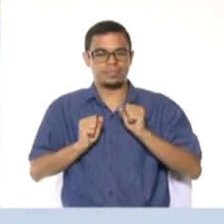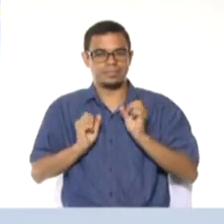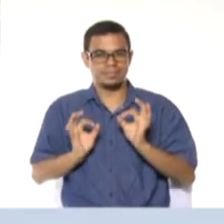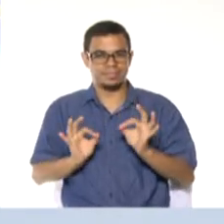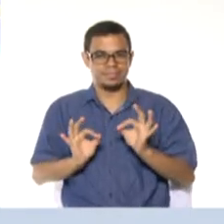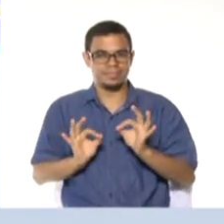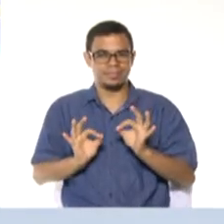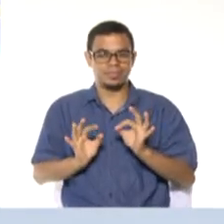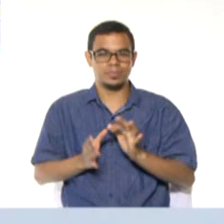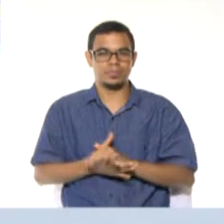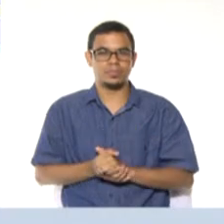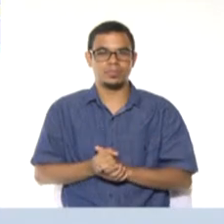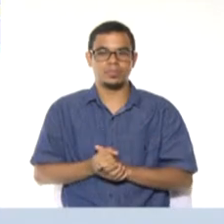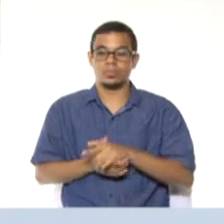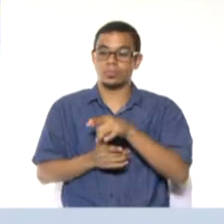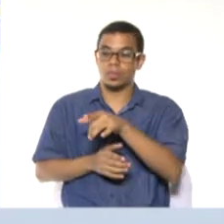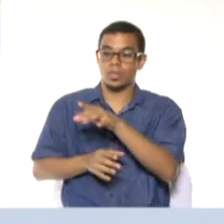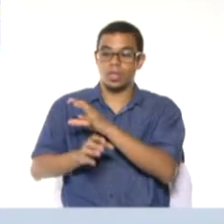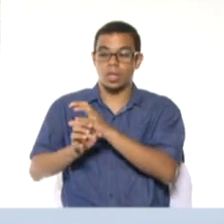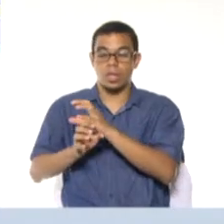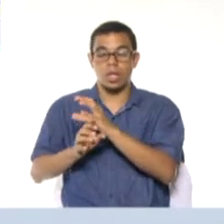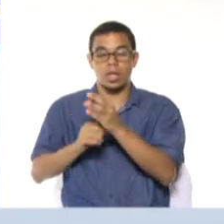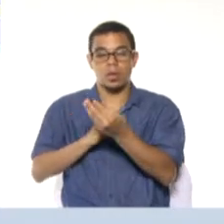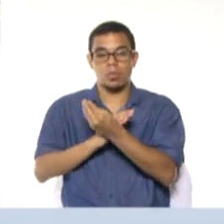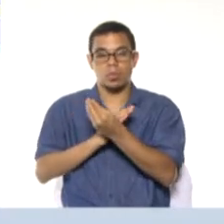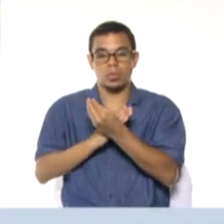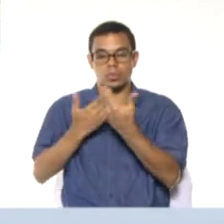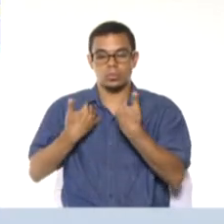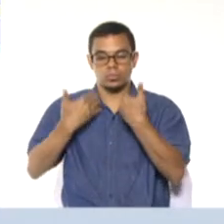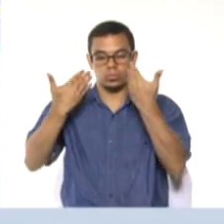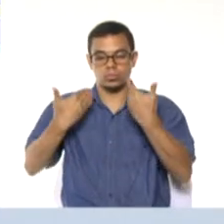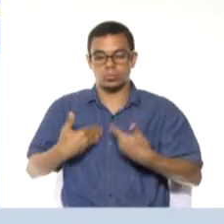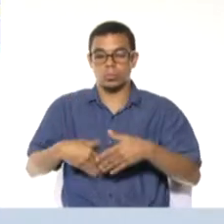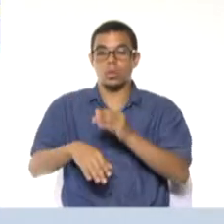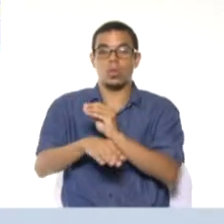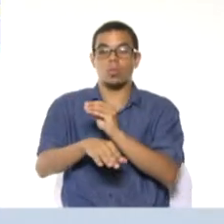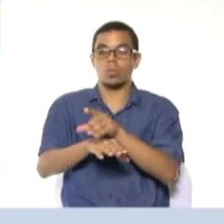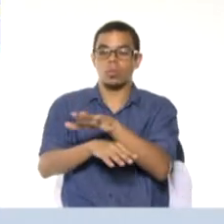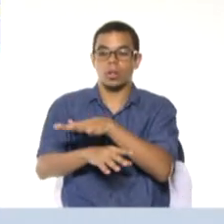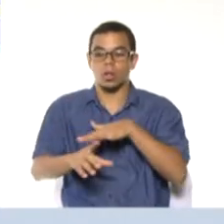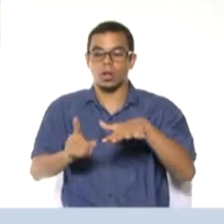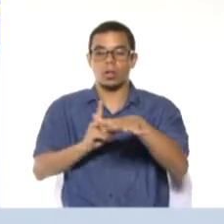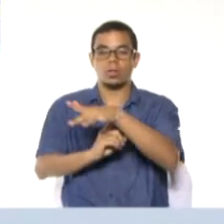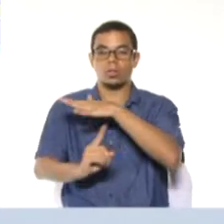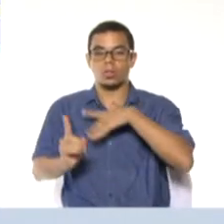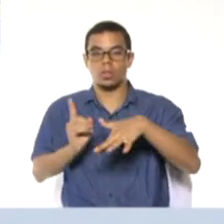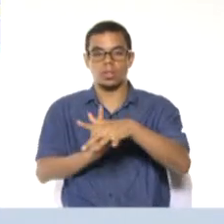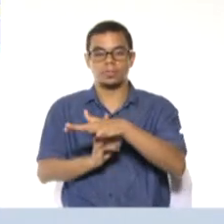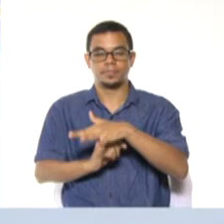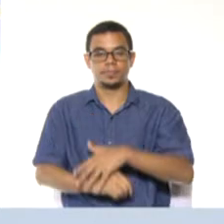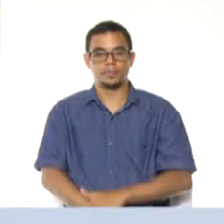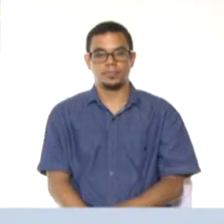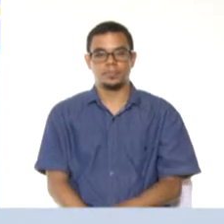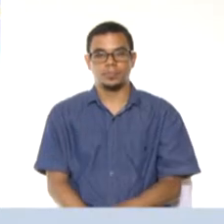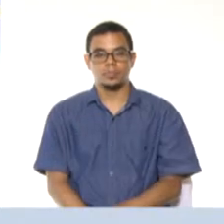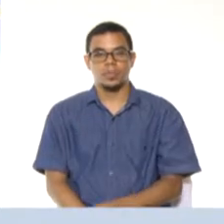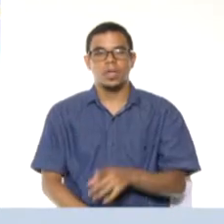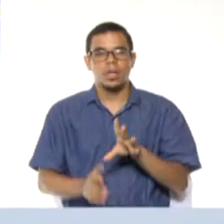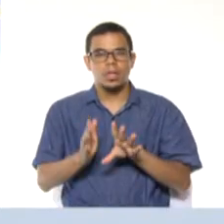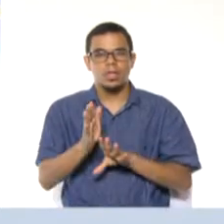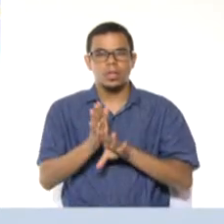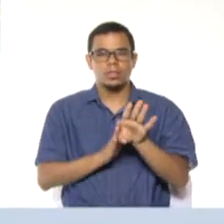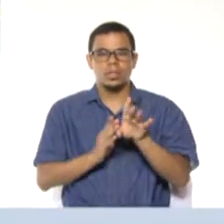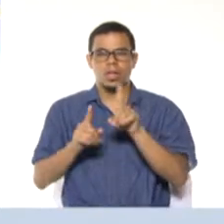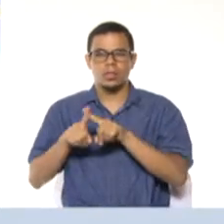sostenible y de manera ecológica saludable. Sabemos que las especialidades ocupacionales